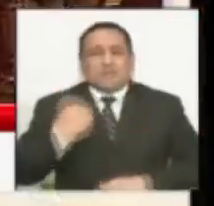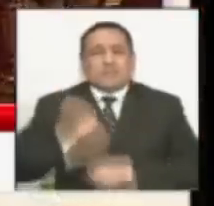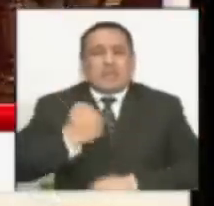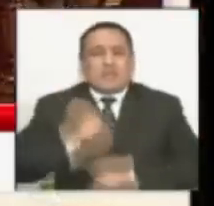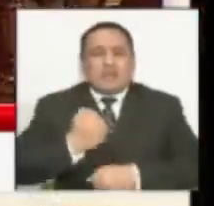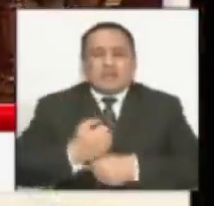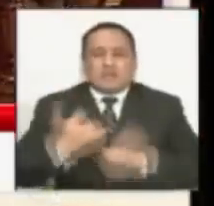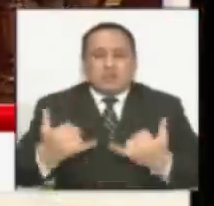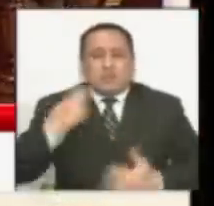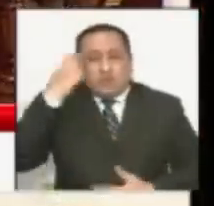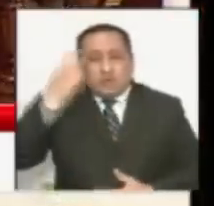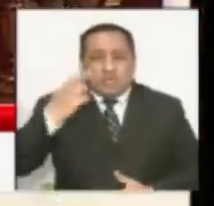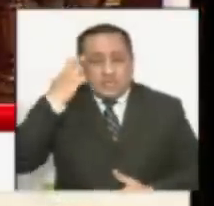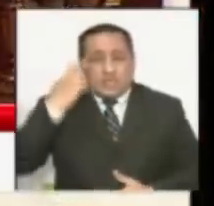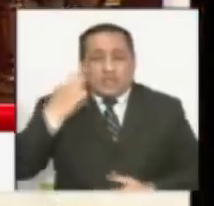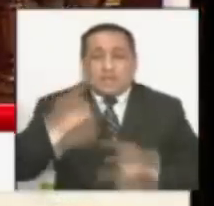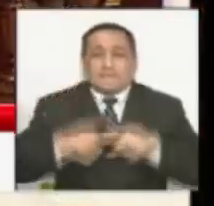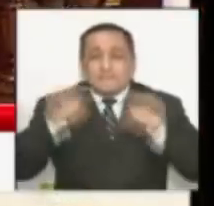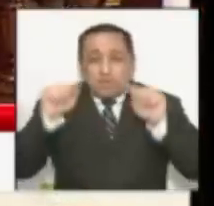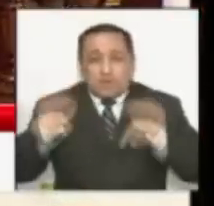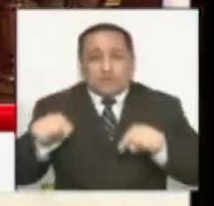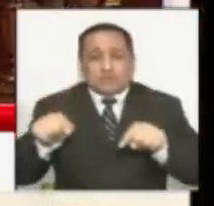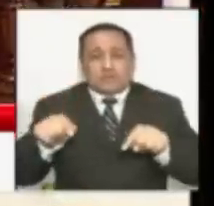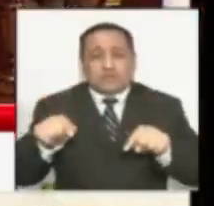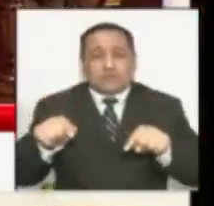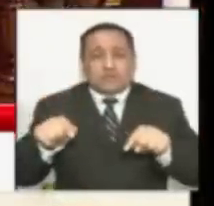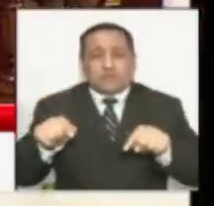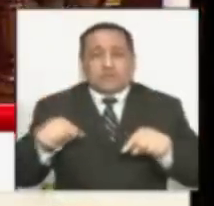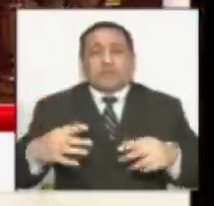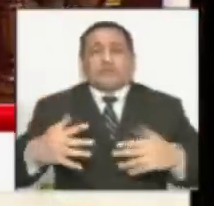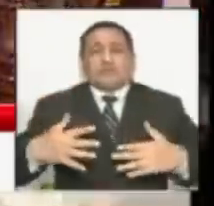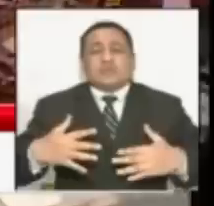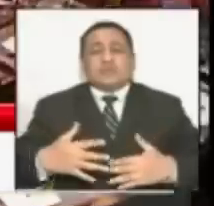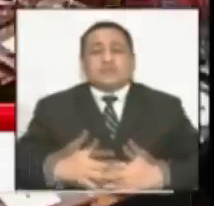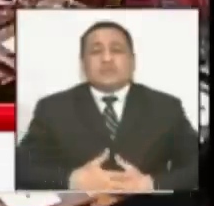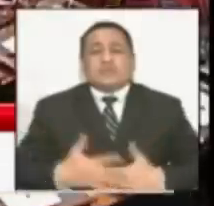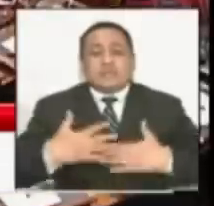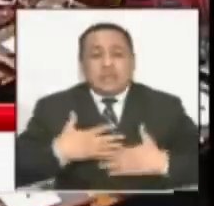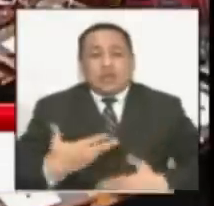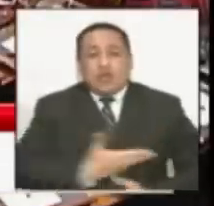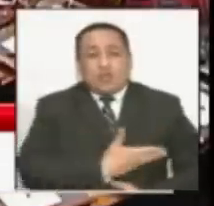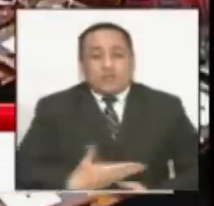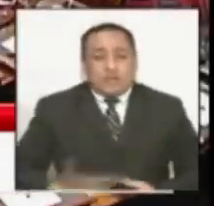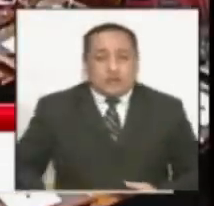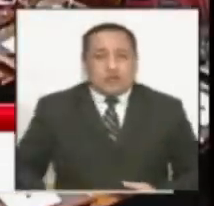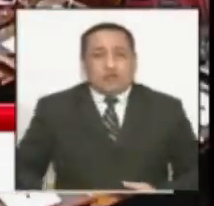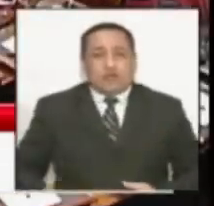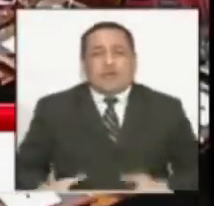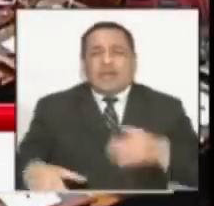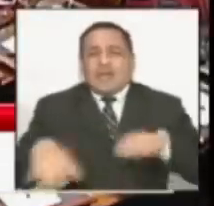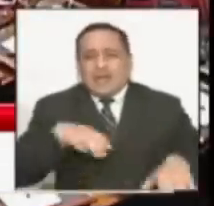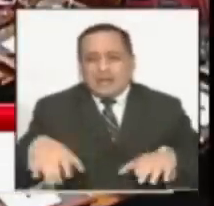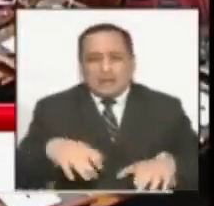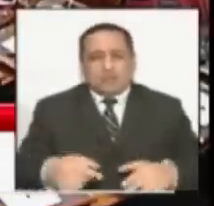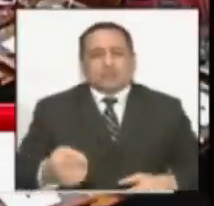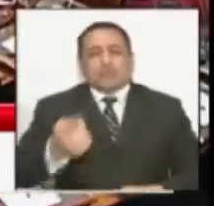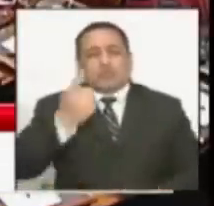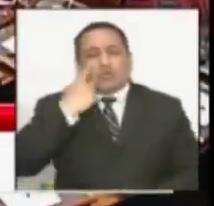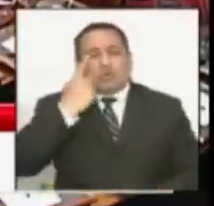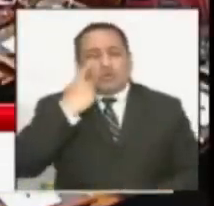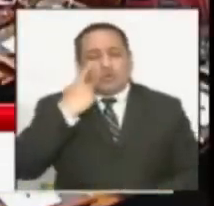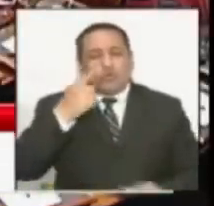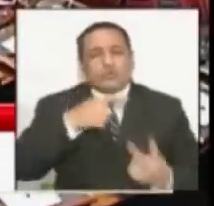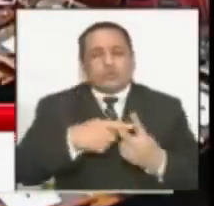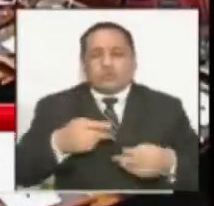la política. Por eso, desde el gobierno, haremos un